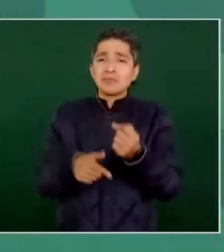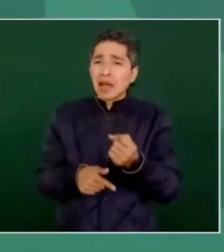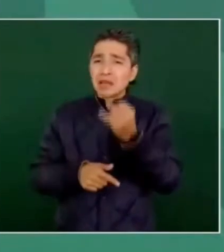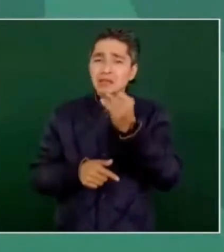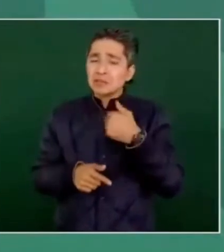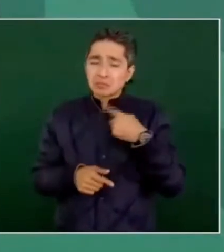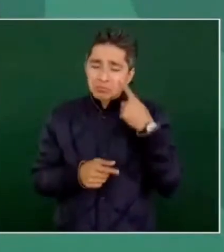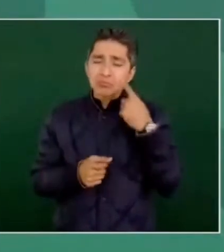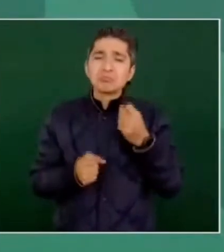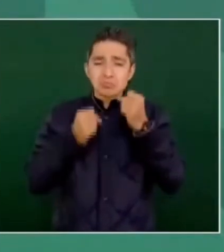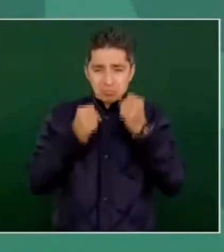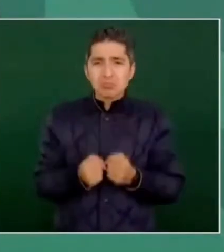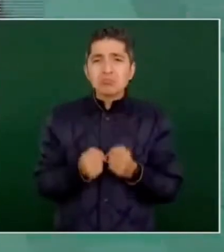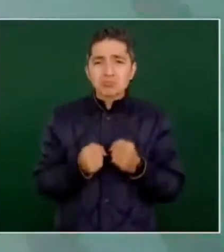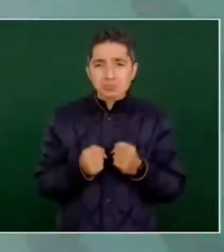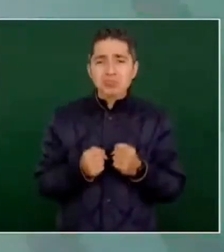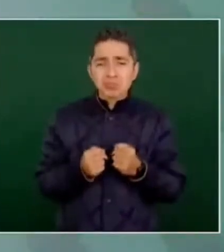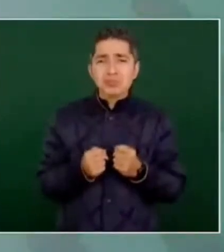seguramente